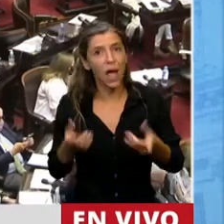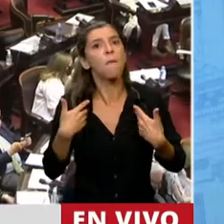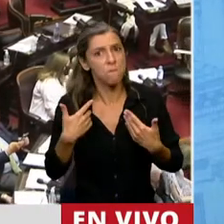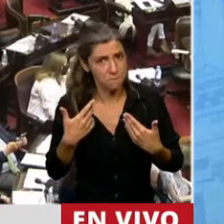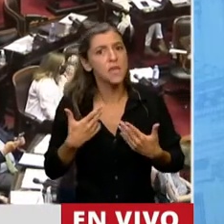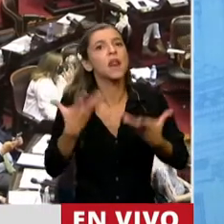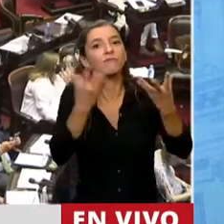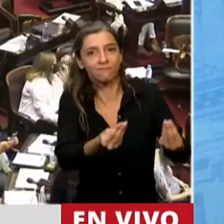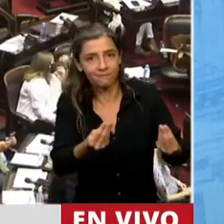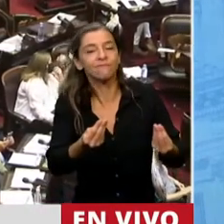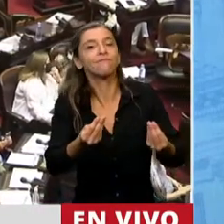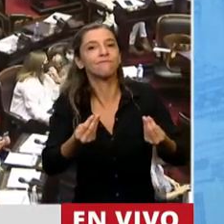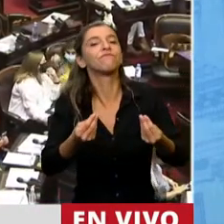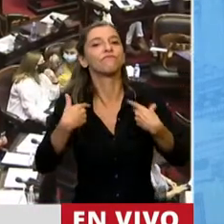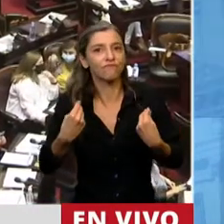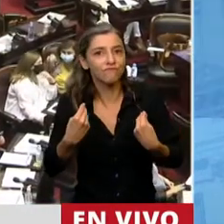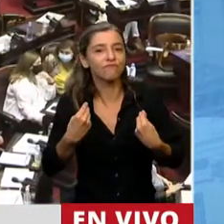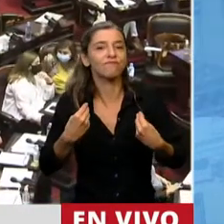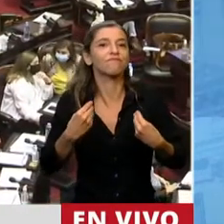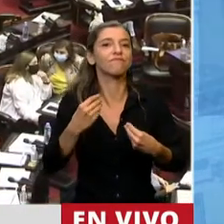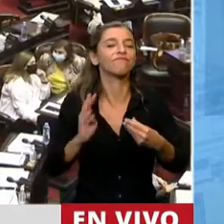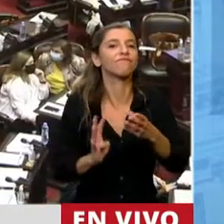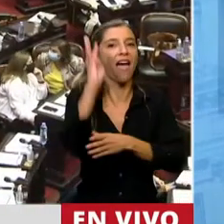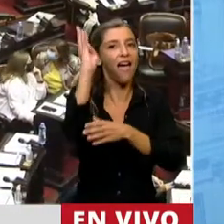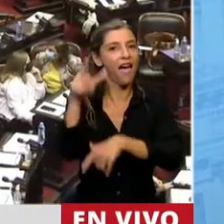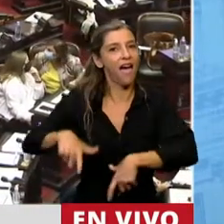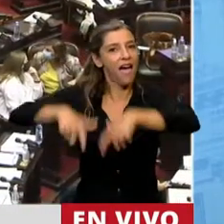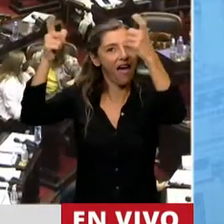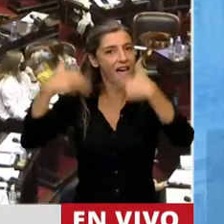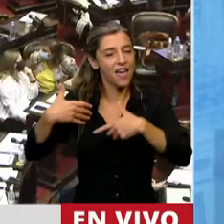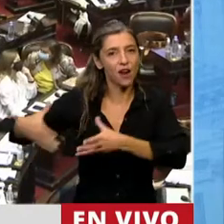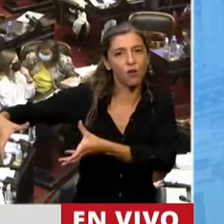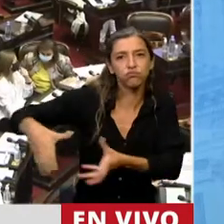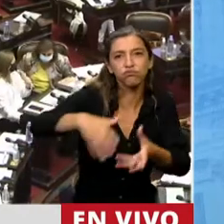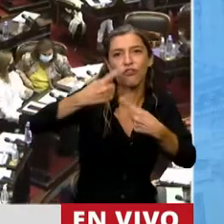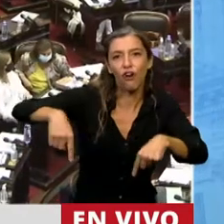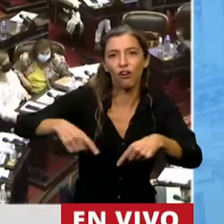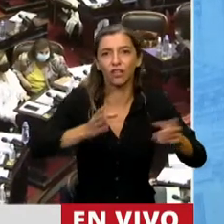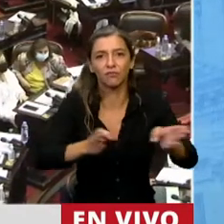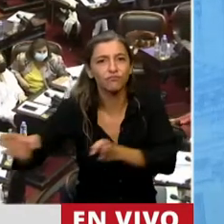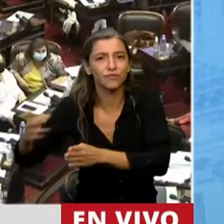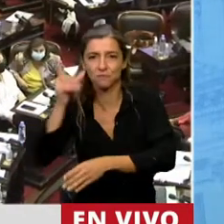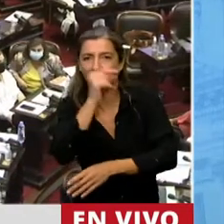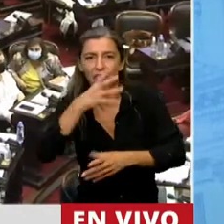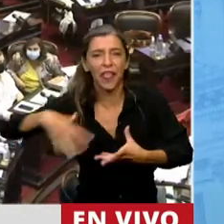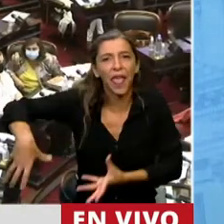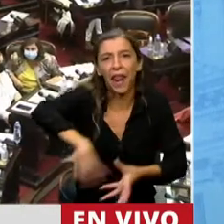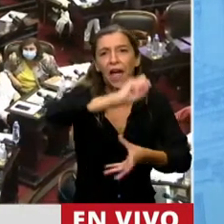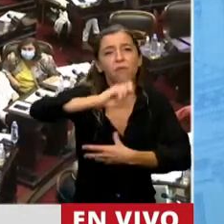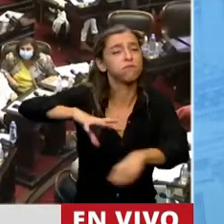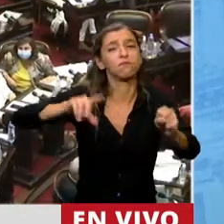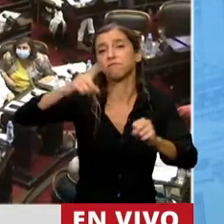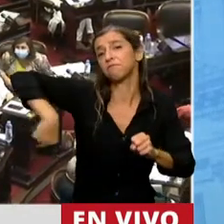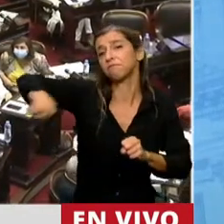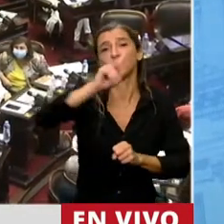varias toneladas, que transportaba el cachapacero, y lo hacían sin paga alguna. Eran